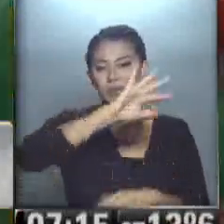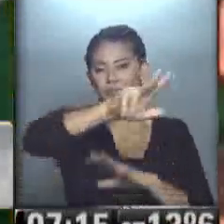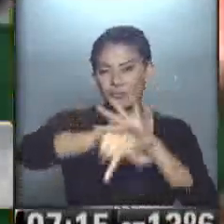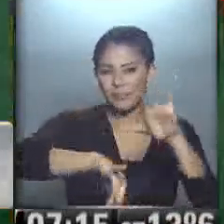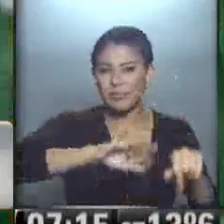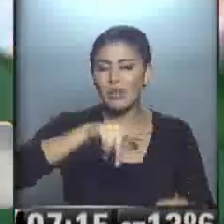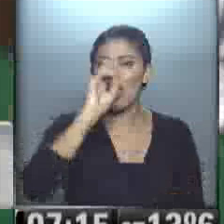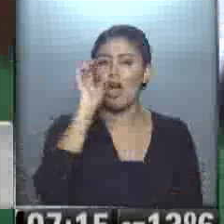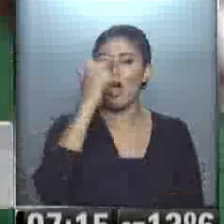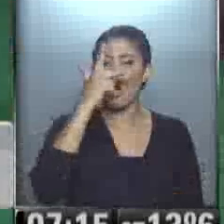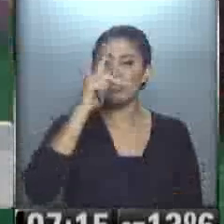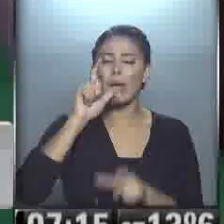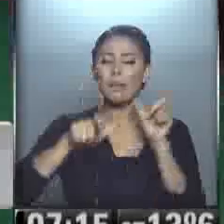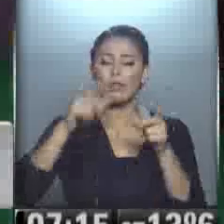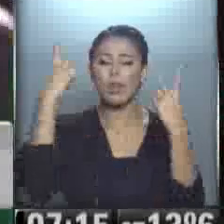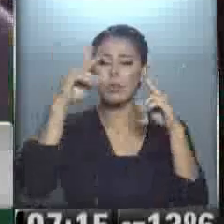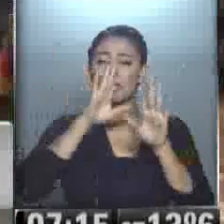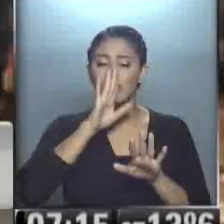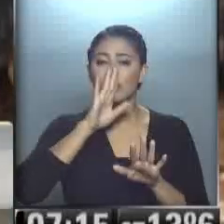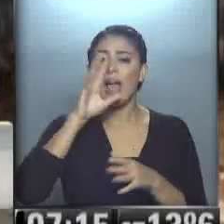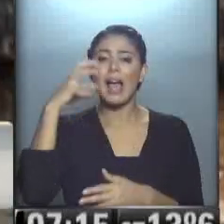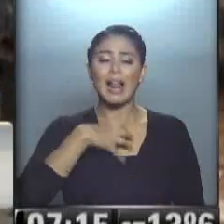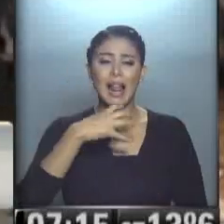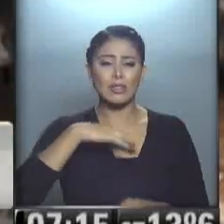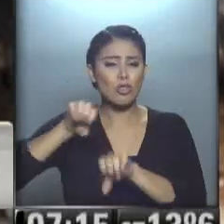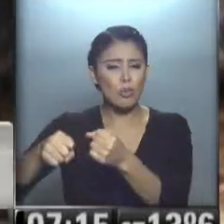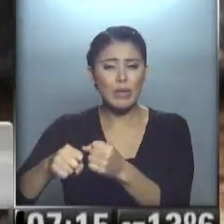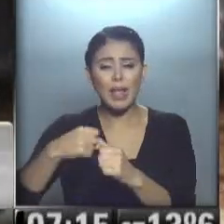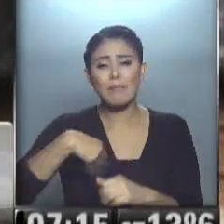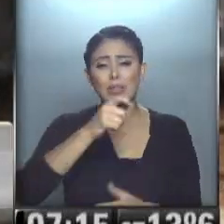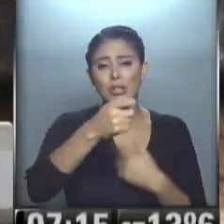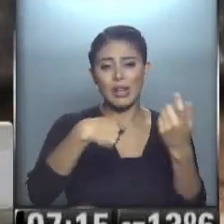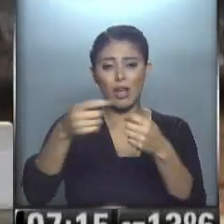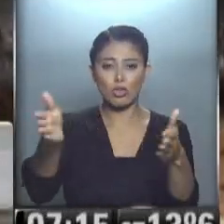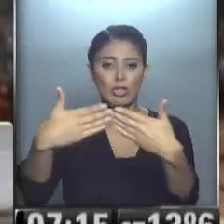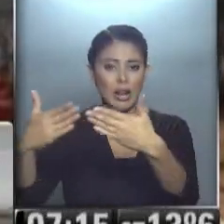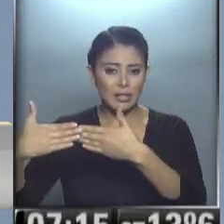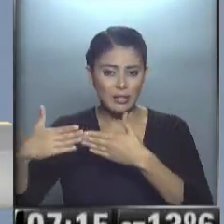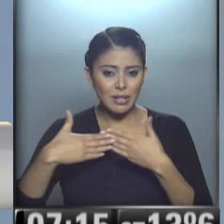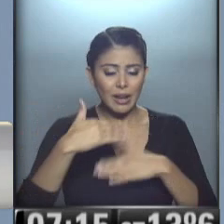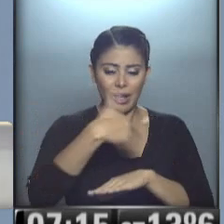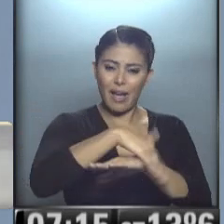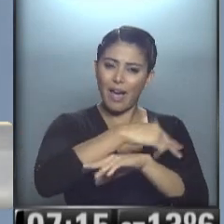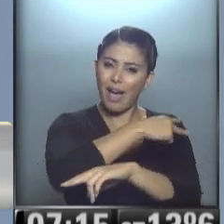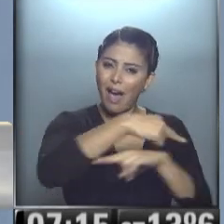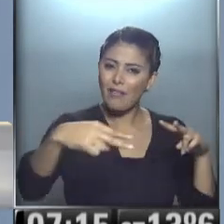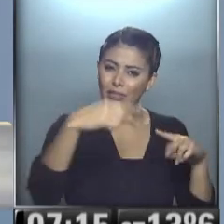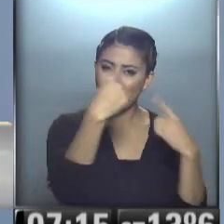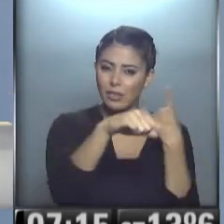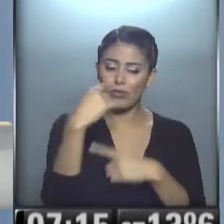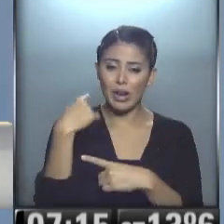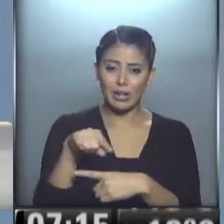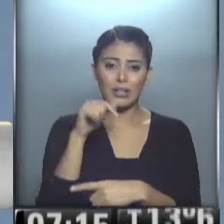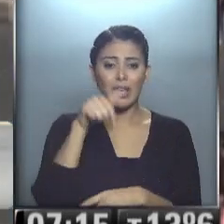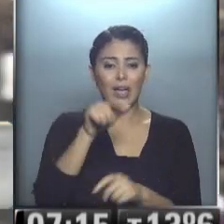Hoteles con turistas varados, clases que fueron suspendidas, casi la totalidad del comercio que cerró sus puertas, las avenidas de las capitales donde